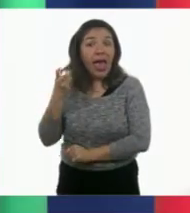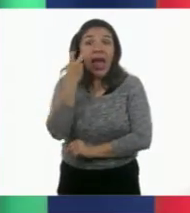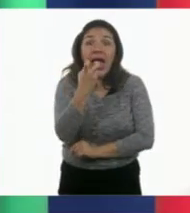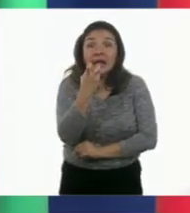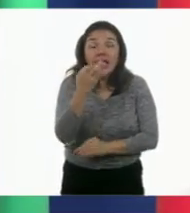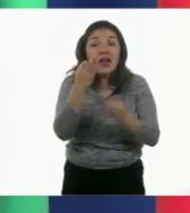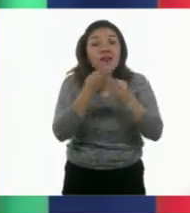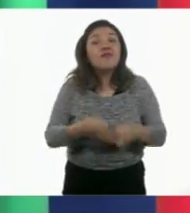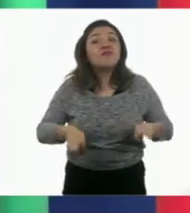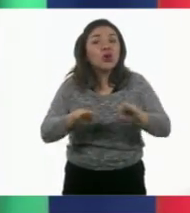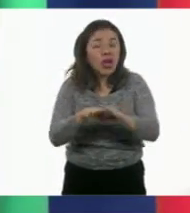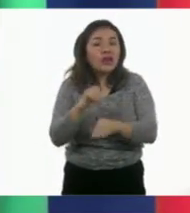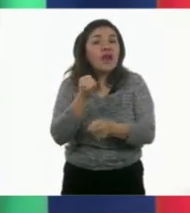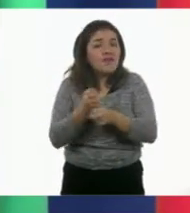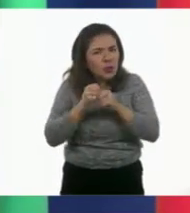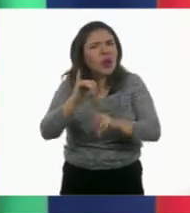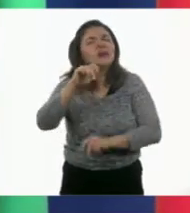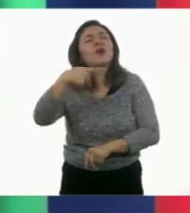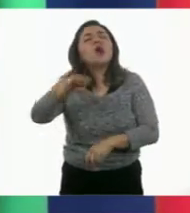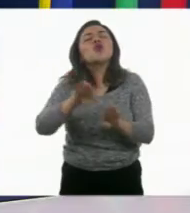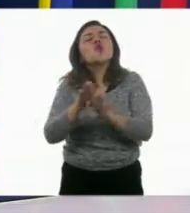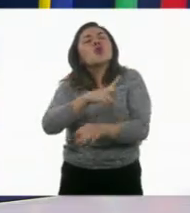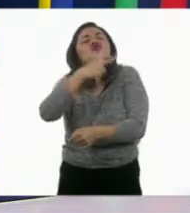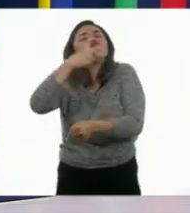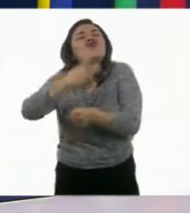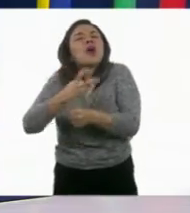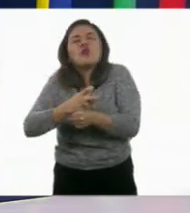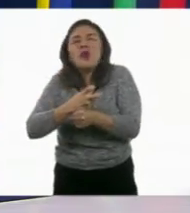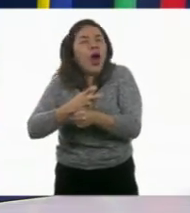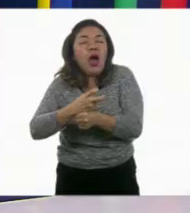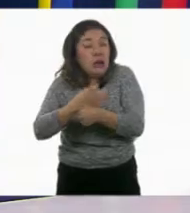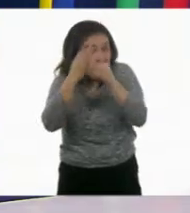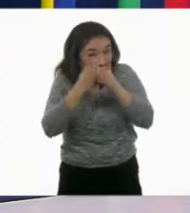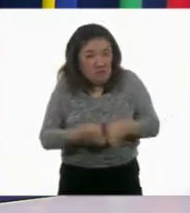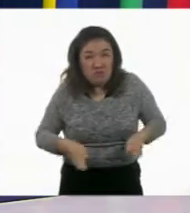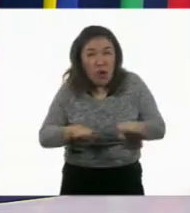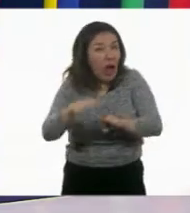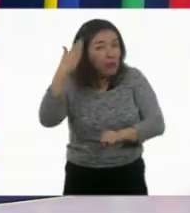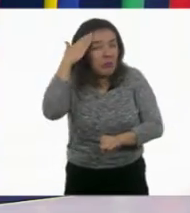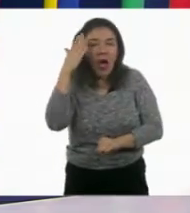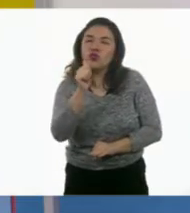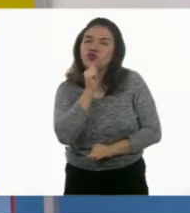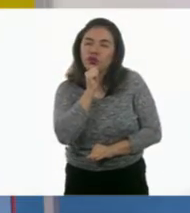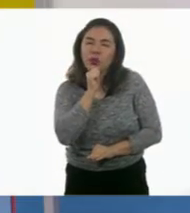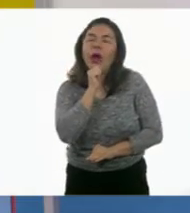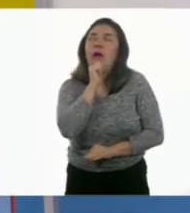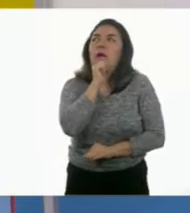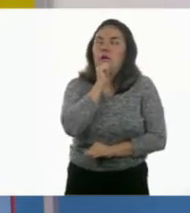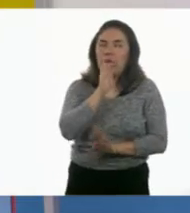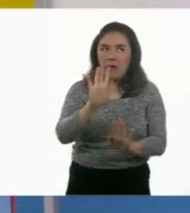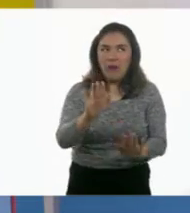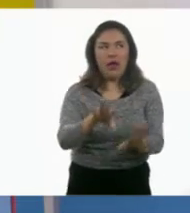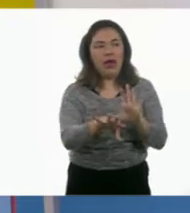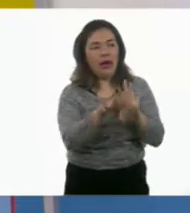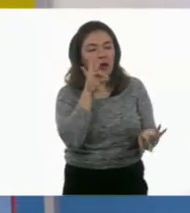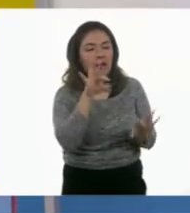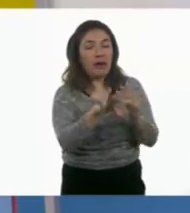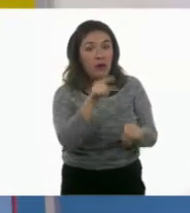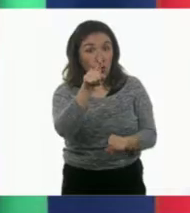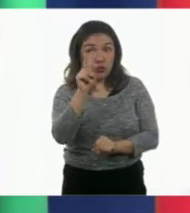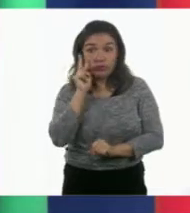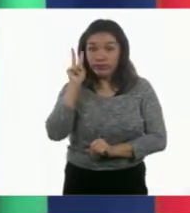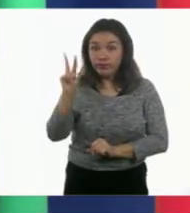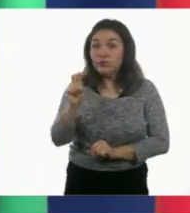una idea secundaria. Okay. Así sí me queda mucho más claro. Muy bien. Observa